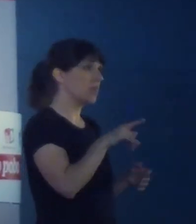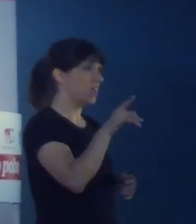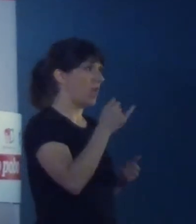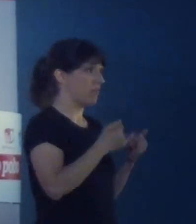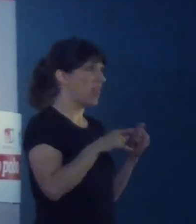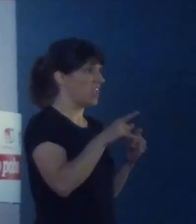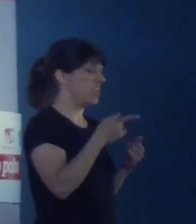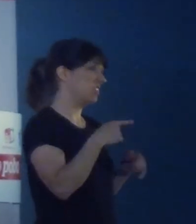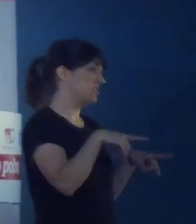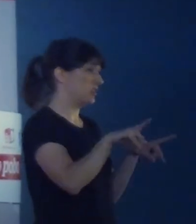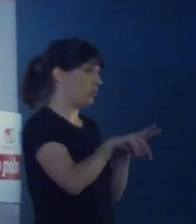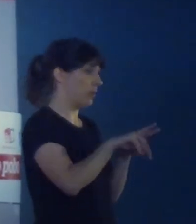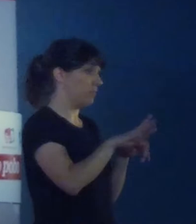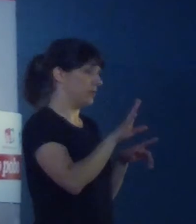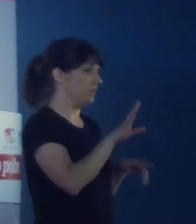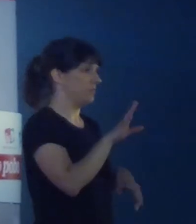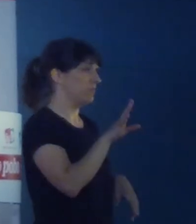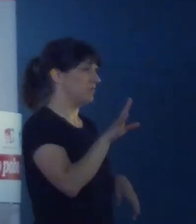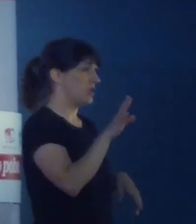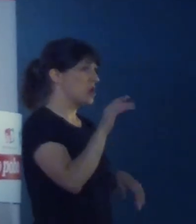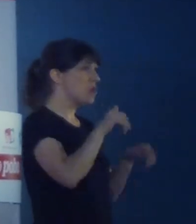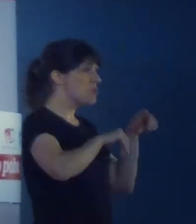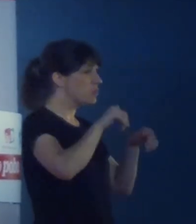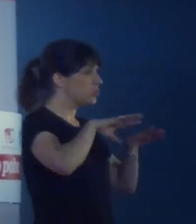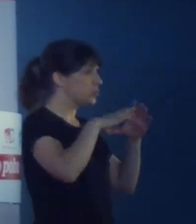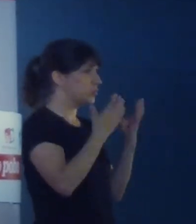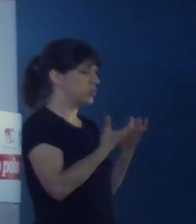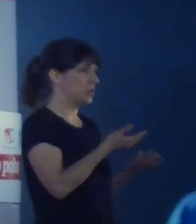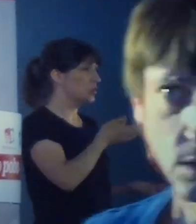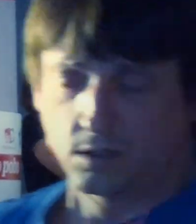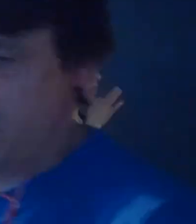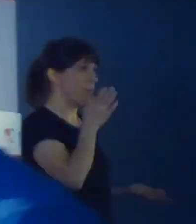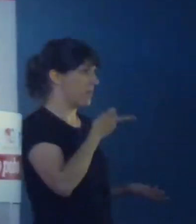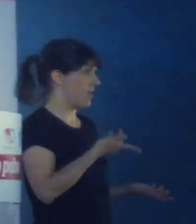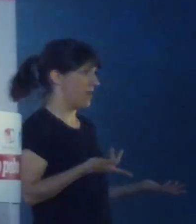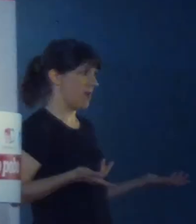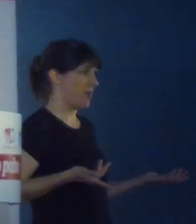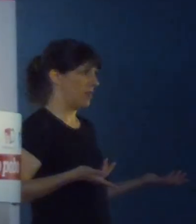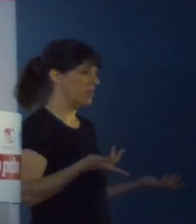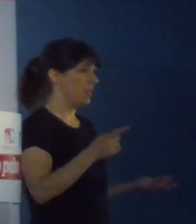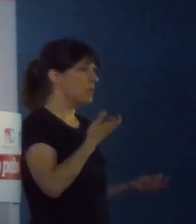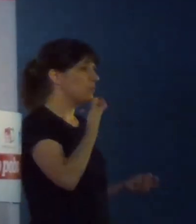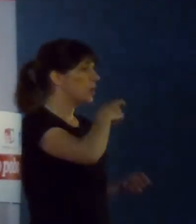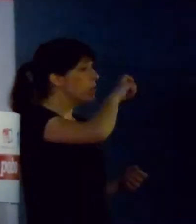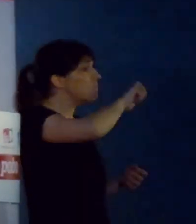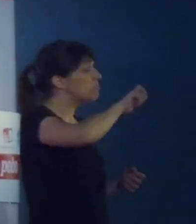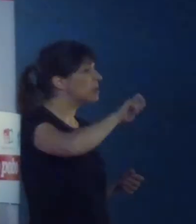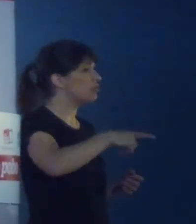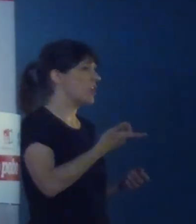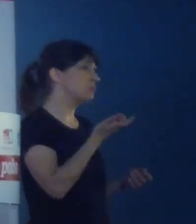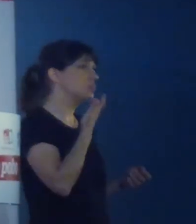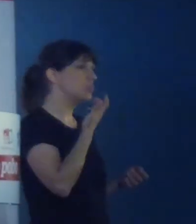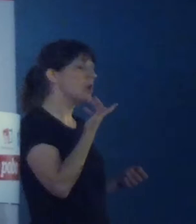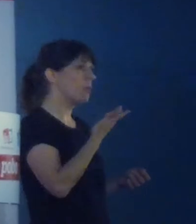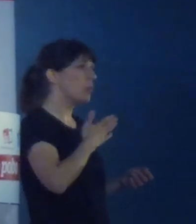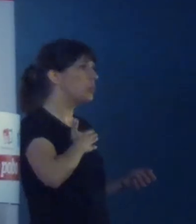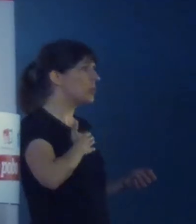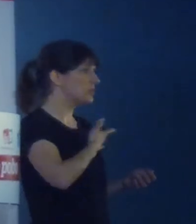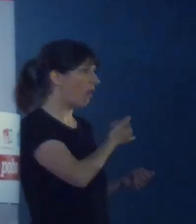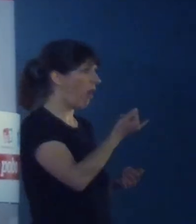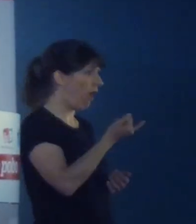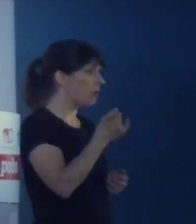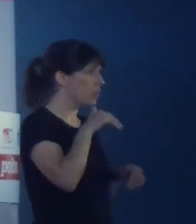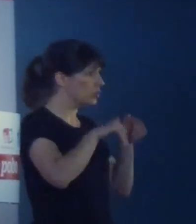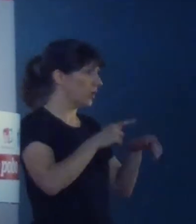en efecto o sufraxe universal, cando só podían votar os que tiñan medios de vida propios, cando as mulleres,